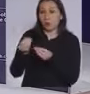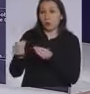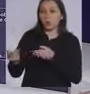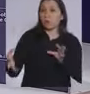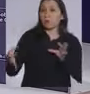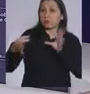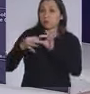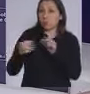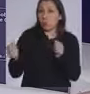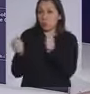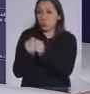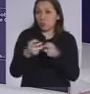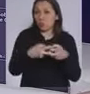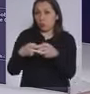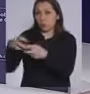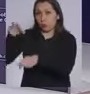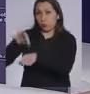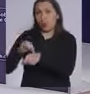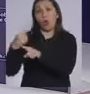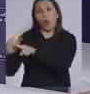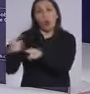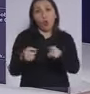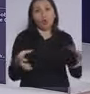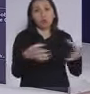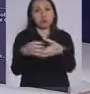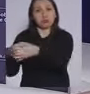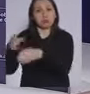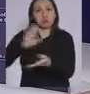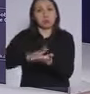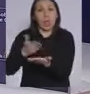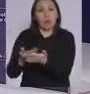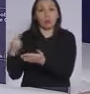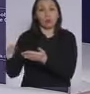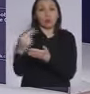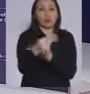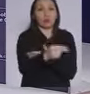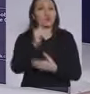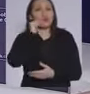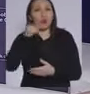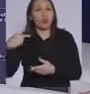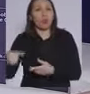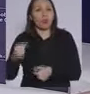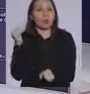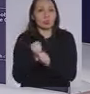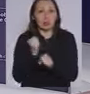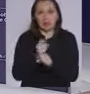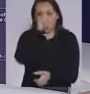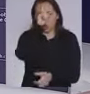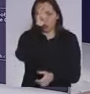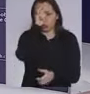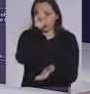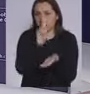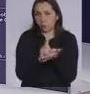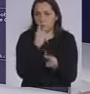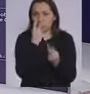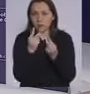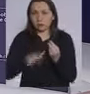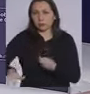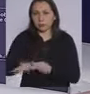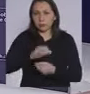plan en conjunto con el colegio médico o los demás gremios de salud que finalmente son quienes están día a día en los recintos hospitalarios viendo la